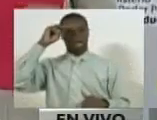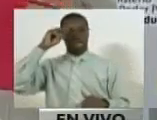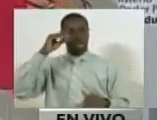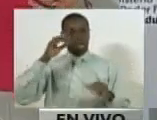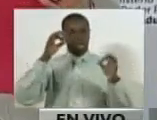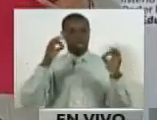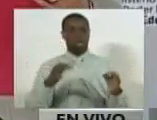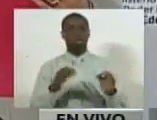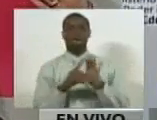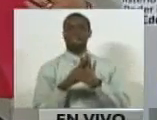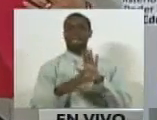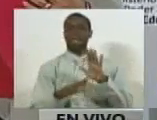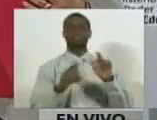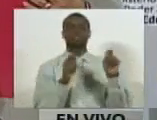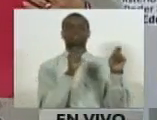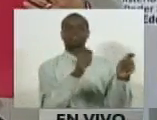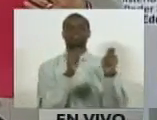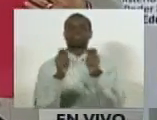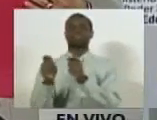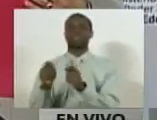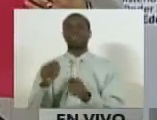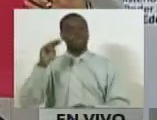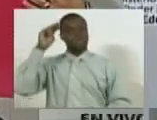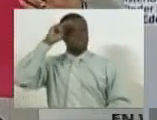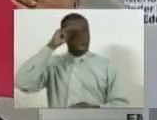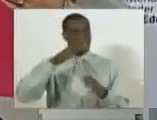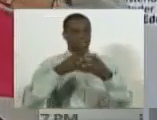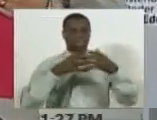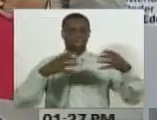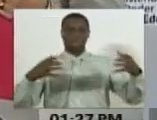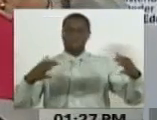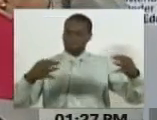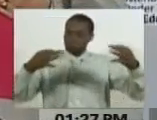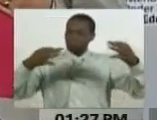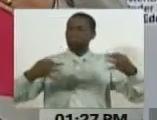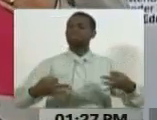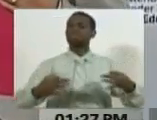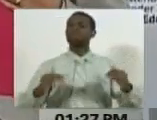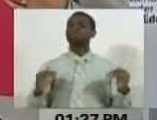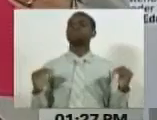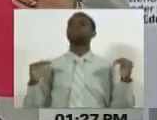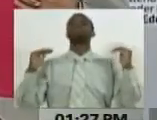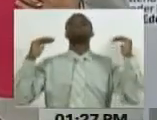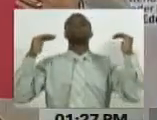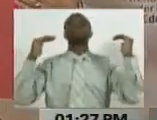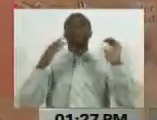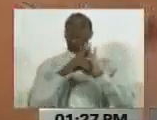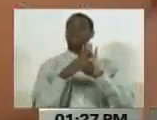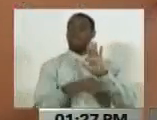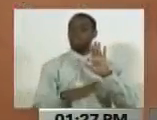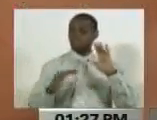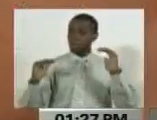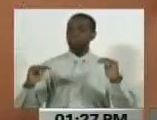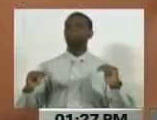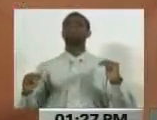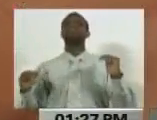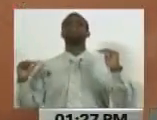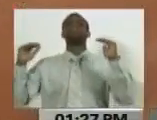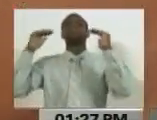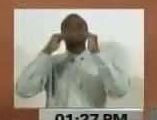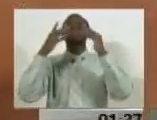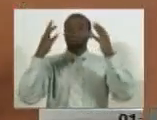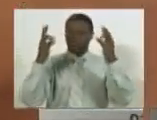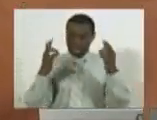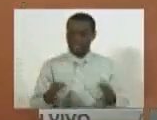un magisterio con dignidad. Porque un magisterio con derechos y dignidad es la base de una educación pública, gratuita,